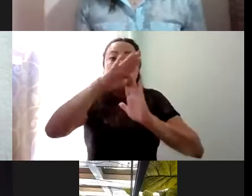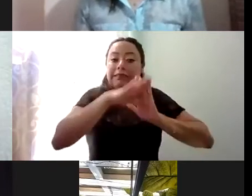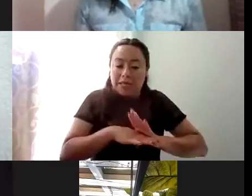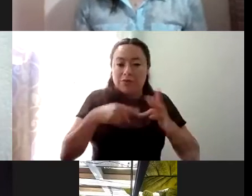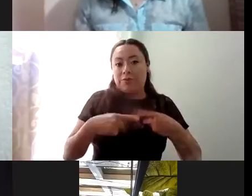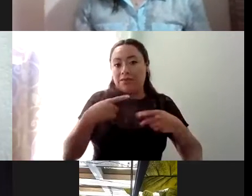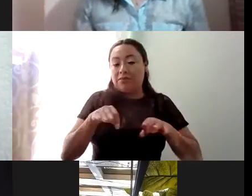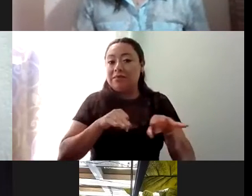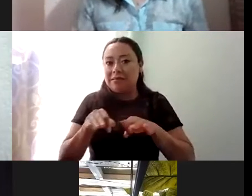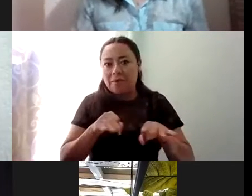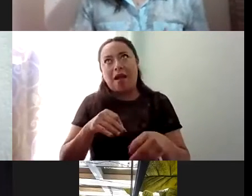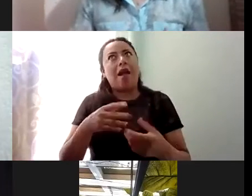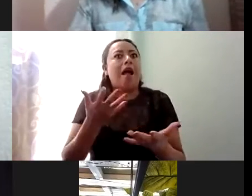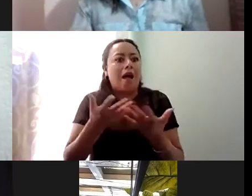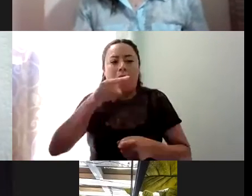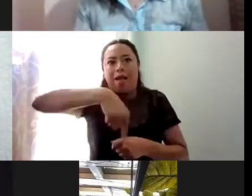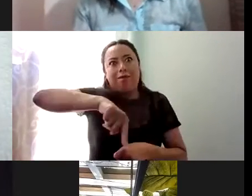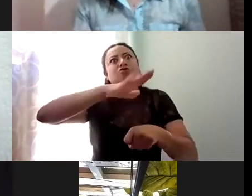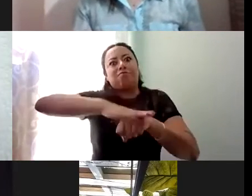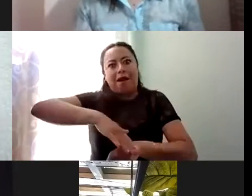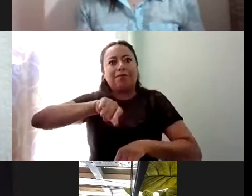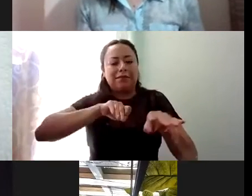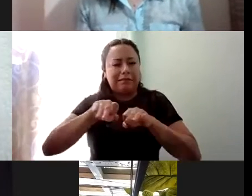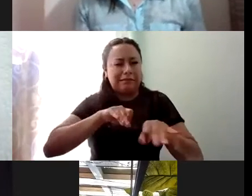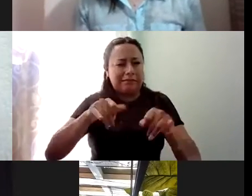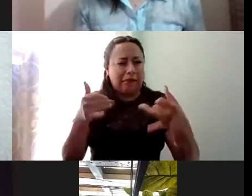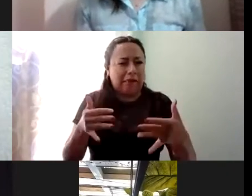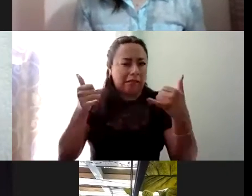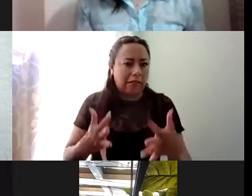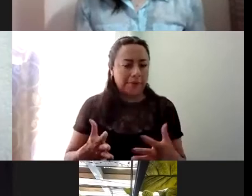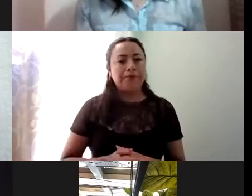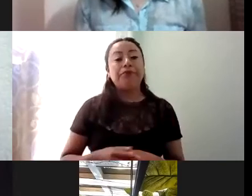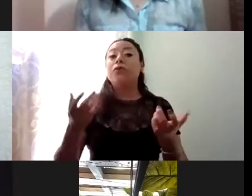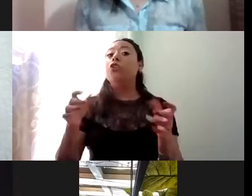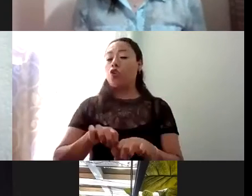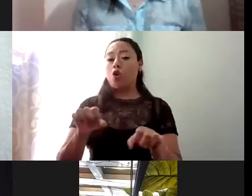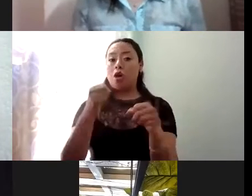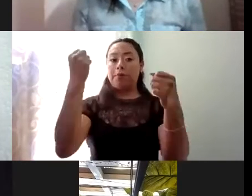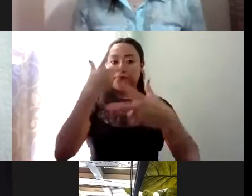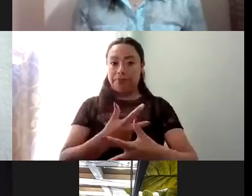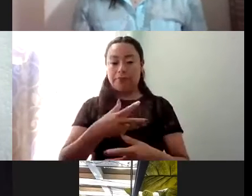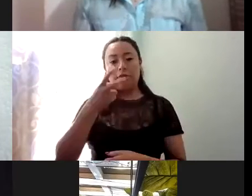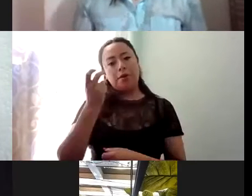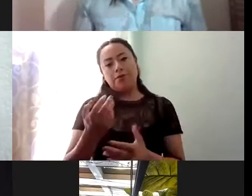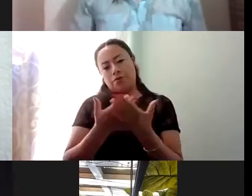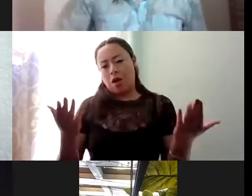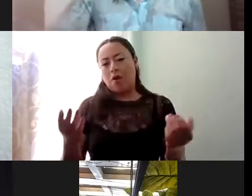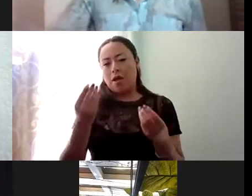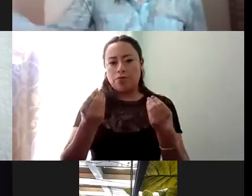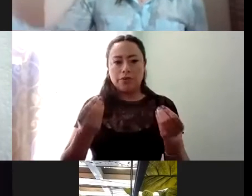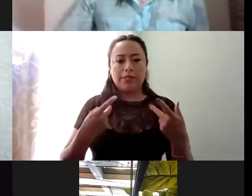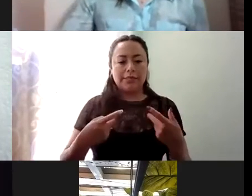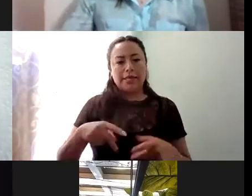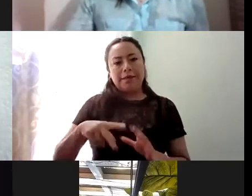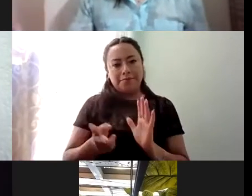menos gente y a distancia, de manera digital. Entonces, muchas veces en los trabajos se piensa, bueno, está desde